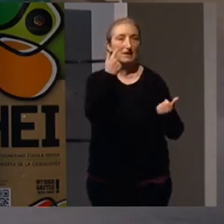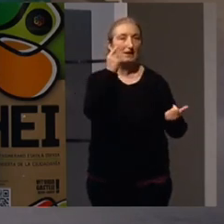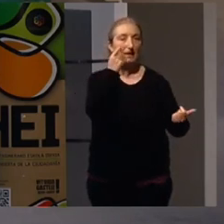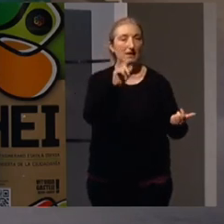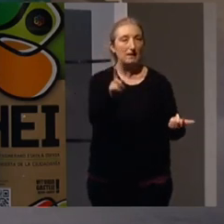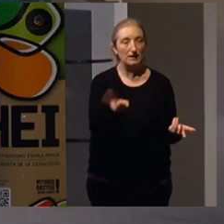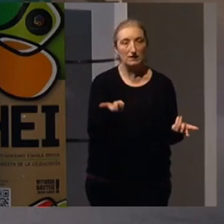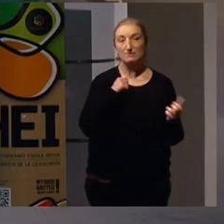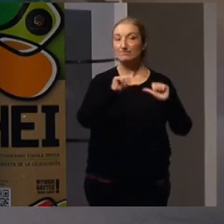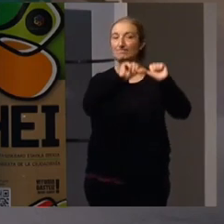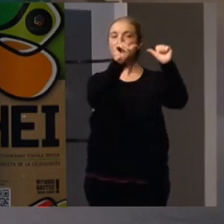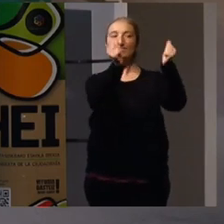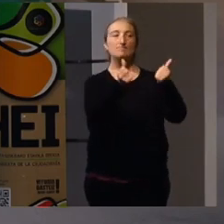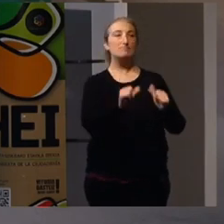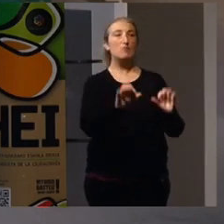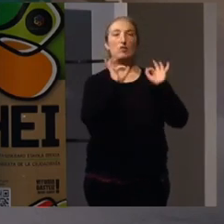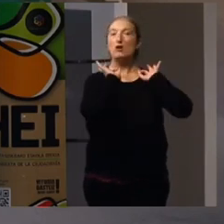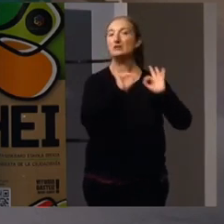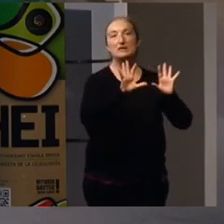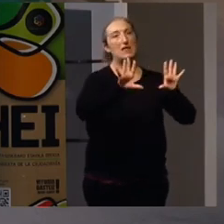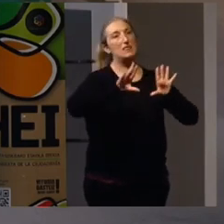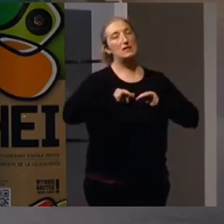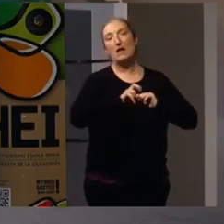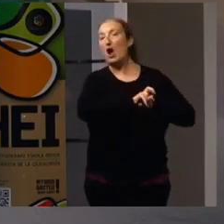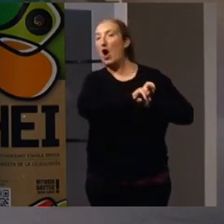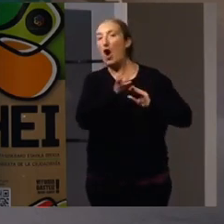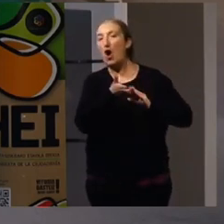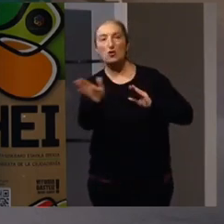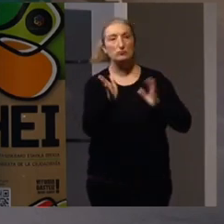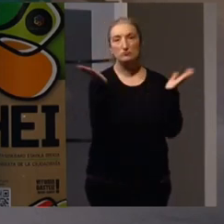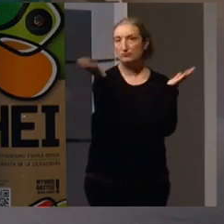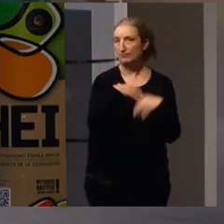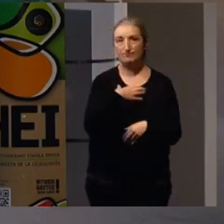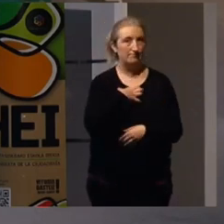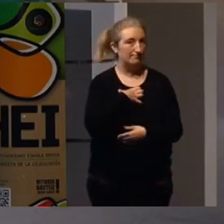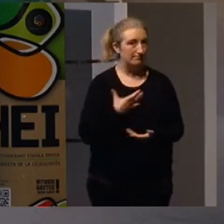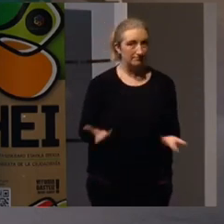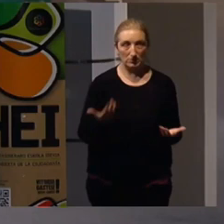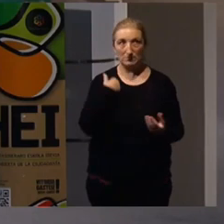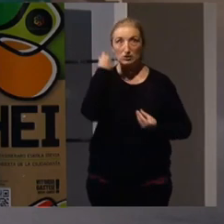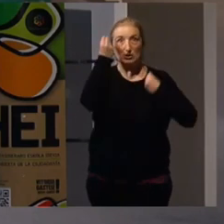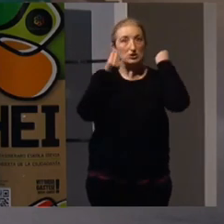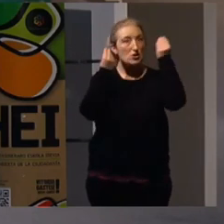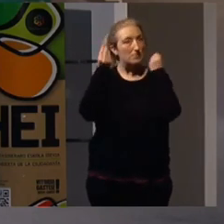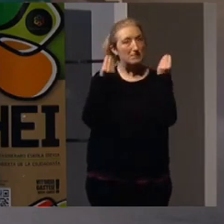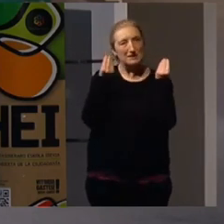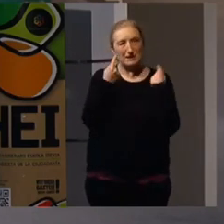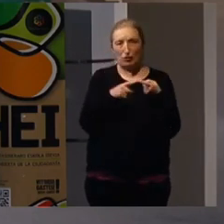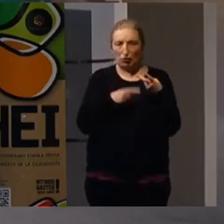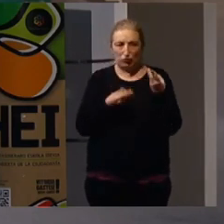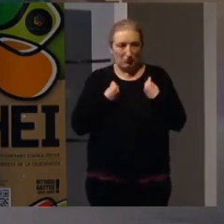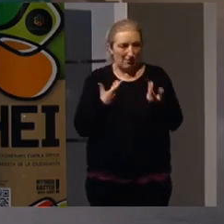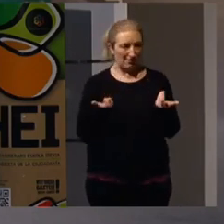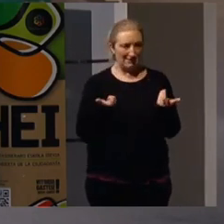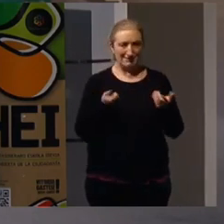de este es el único modo de vida posible. Y en realidad hay muchas cosas de nuestro día a día que si nos las paramos a plantear no tienen sentido,